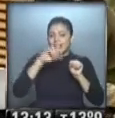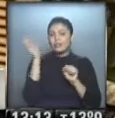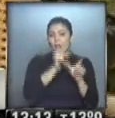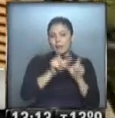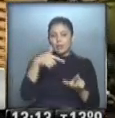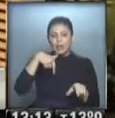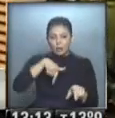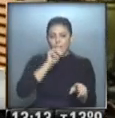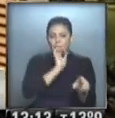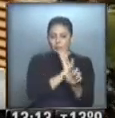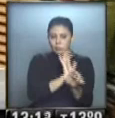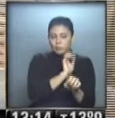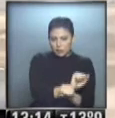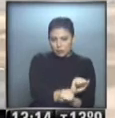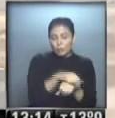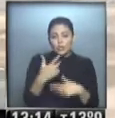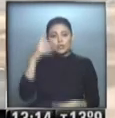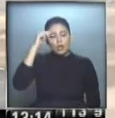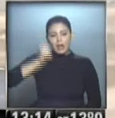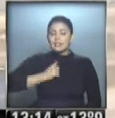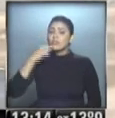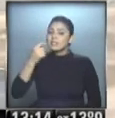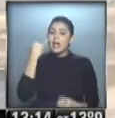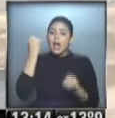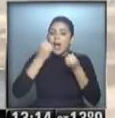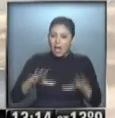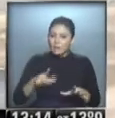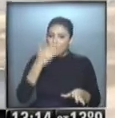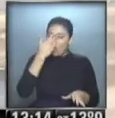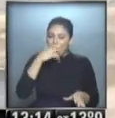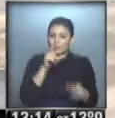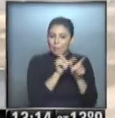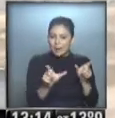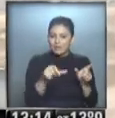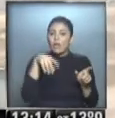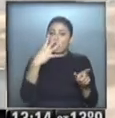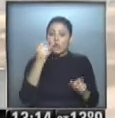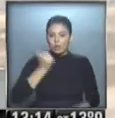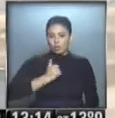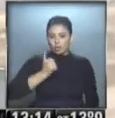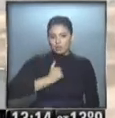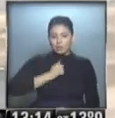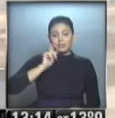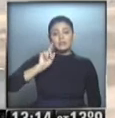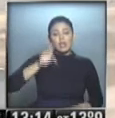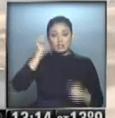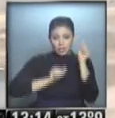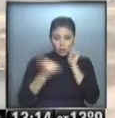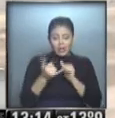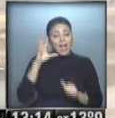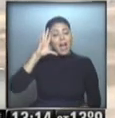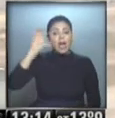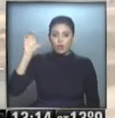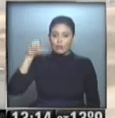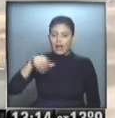en ese contexto el ejército indicó que había iniciado el asalto final en el que cuatro soldados habían resultado heridos recordamos